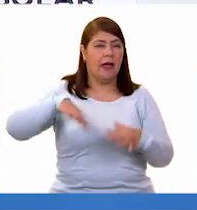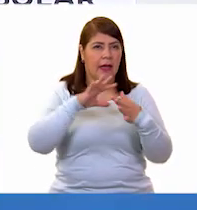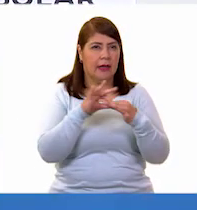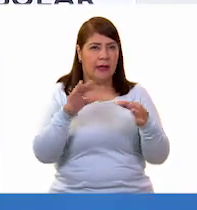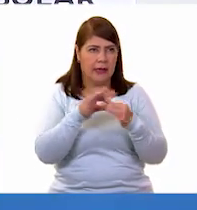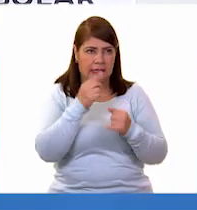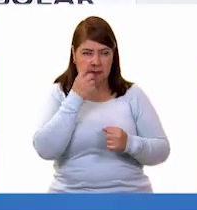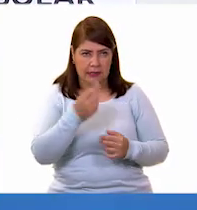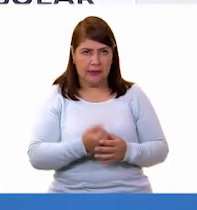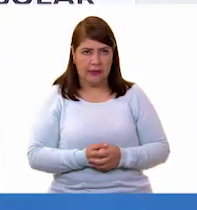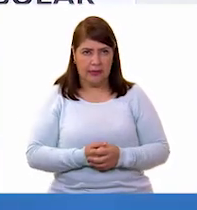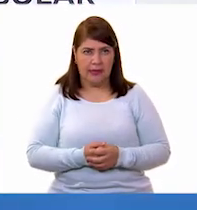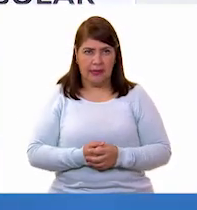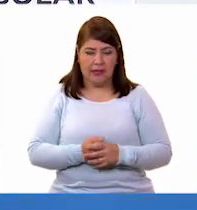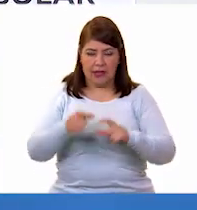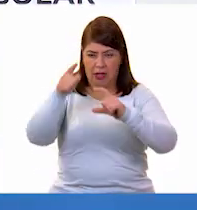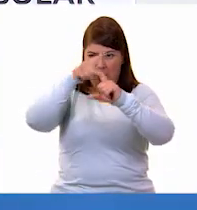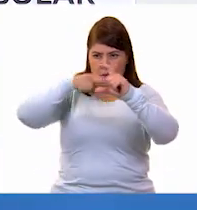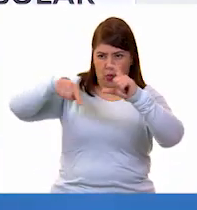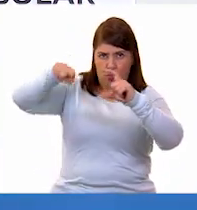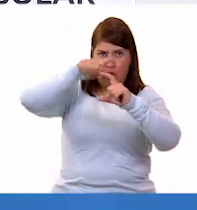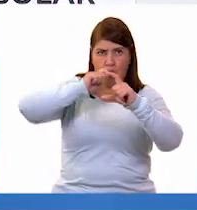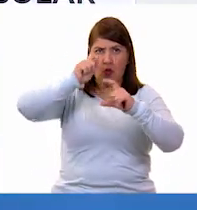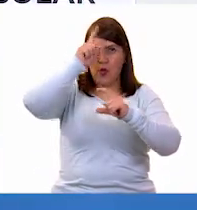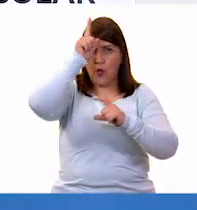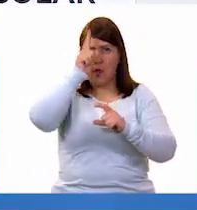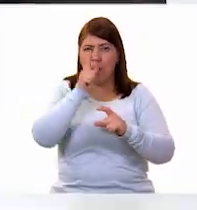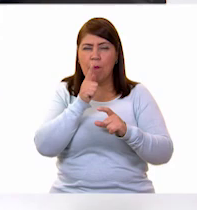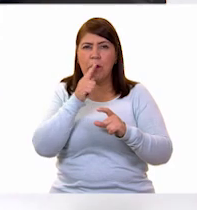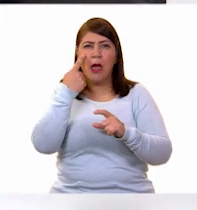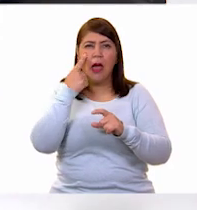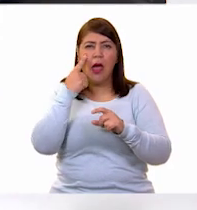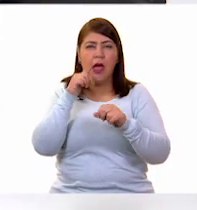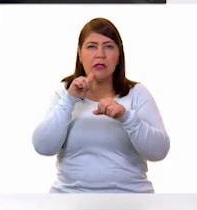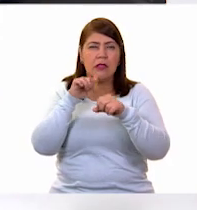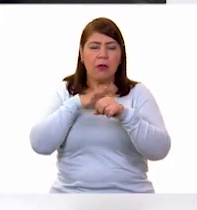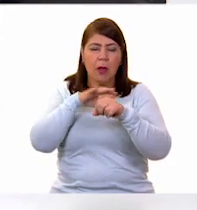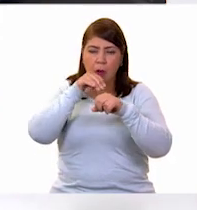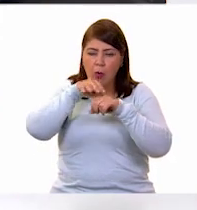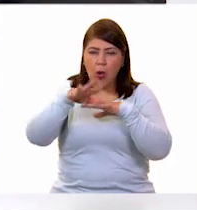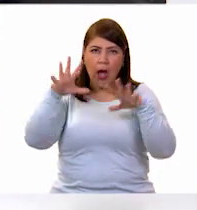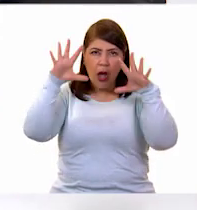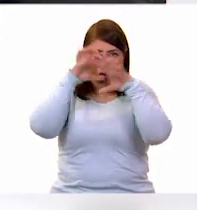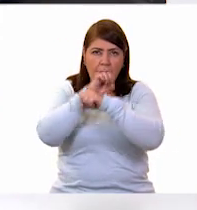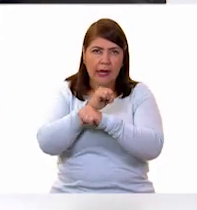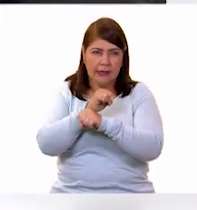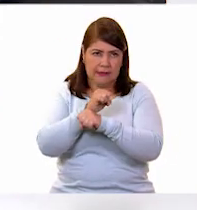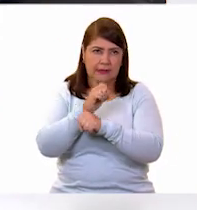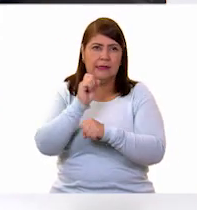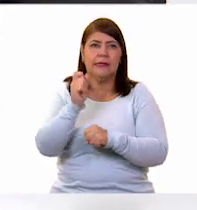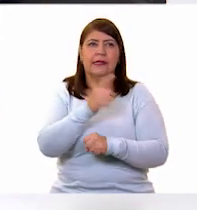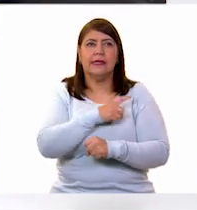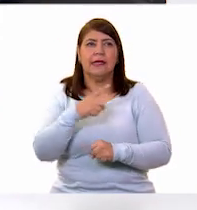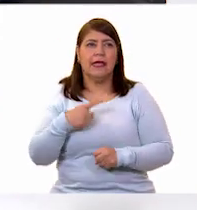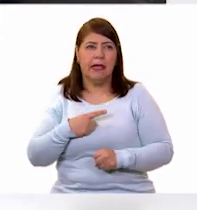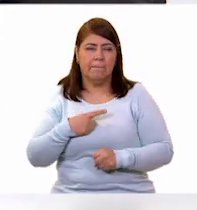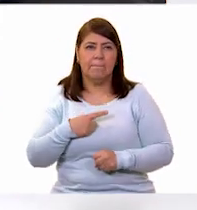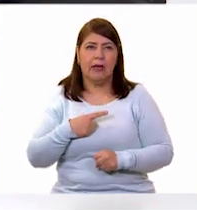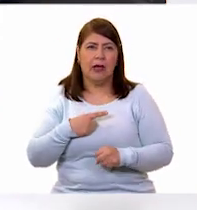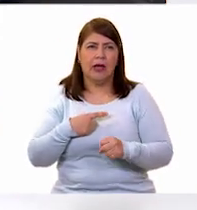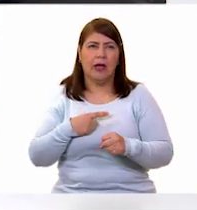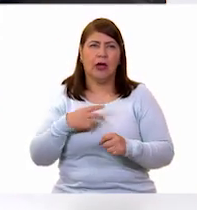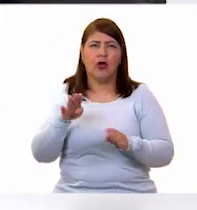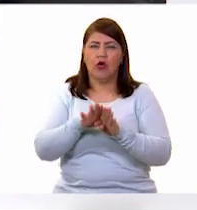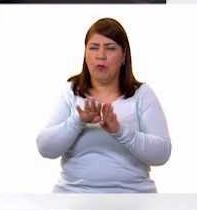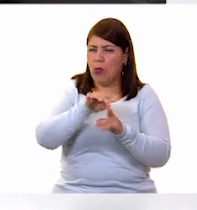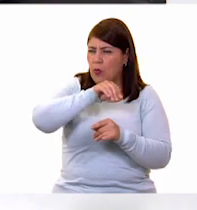que esto, la Luna, proyecta una sombra sobre la Tierra. Entonces, habría que colocarle esa